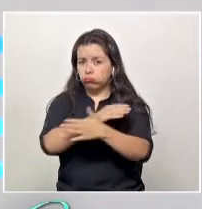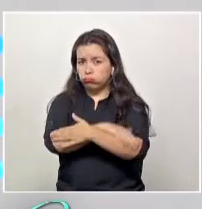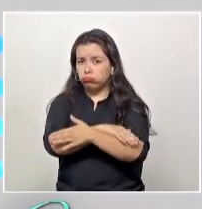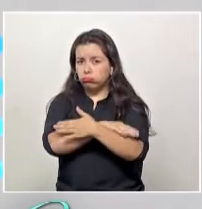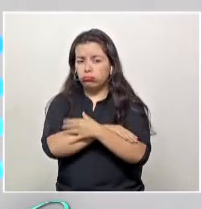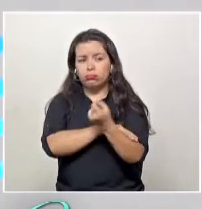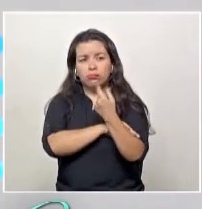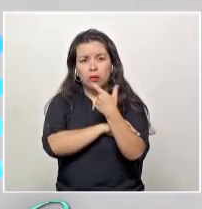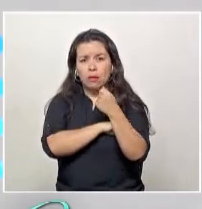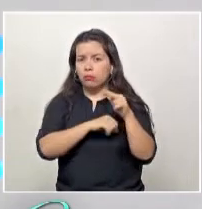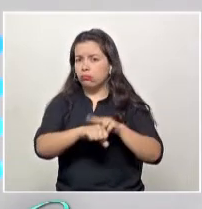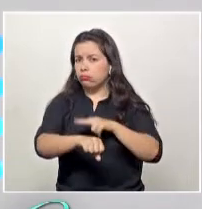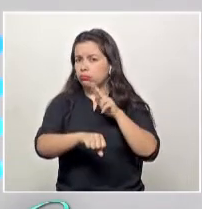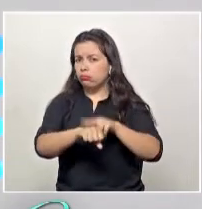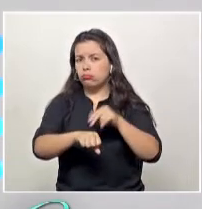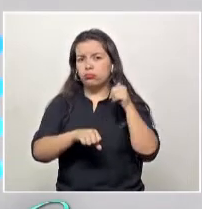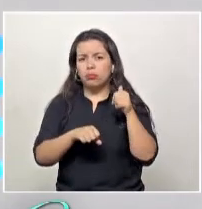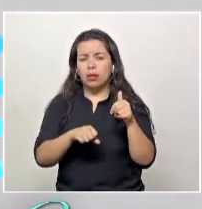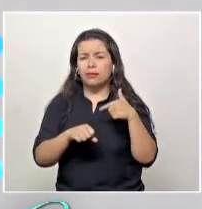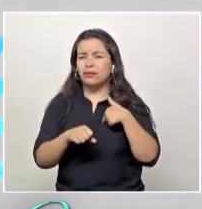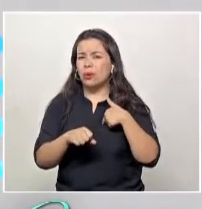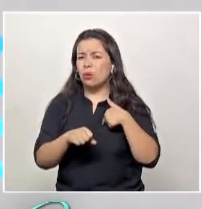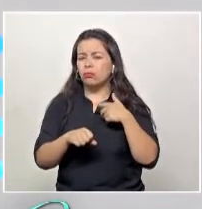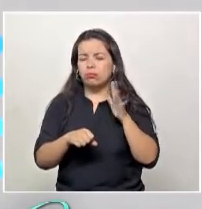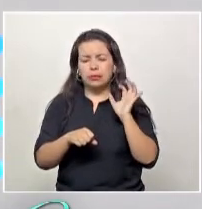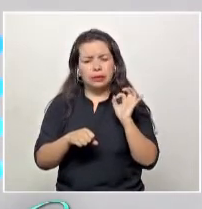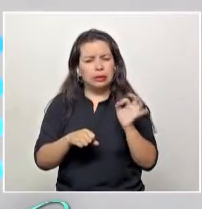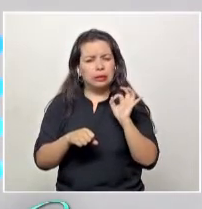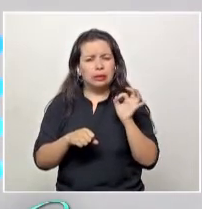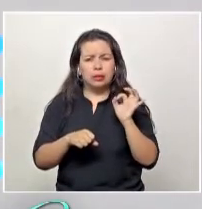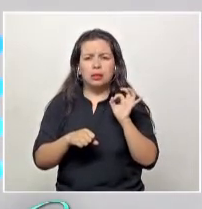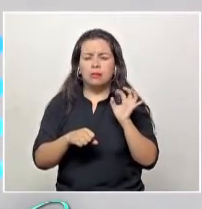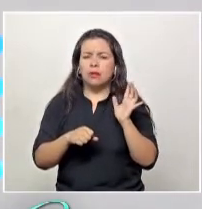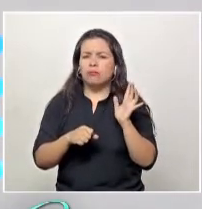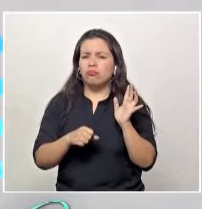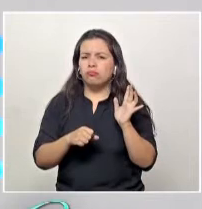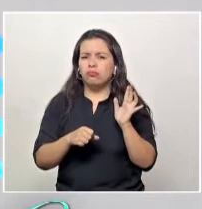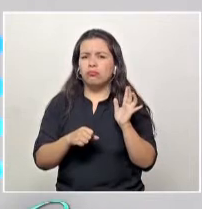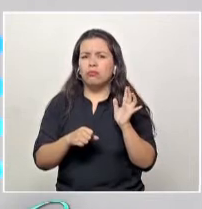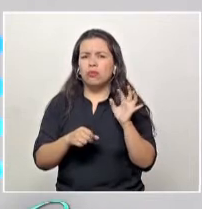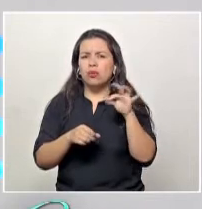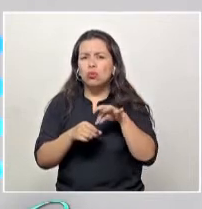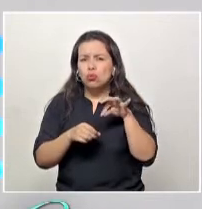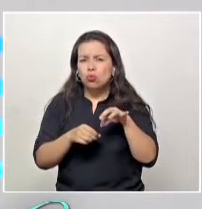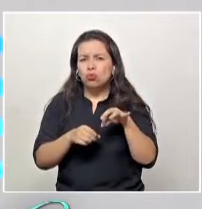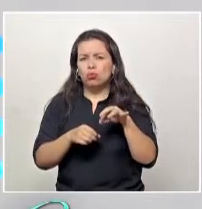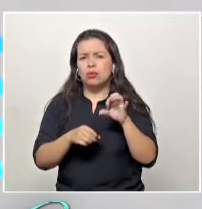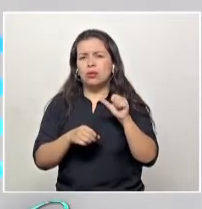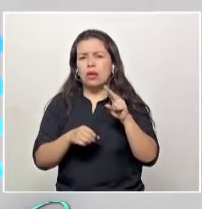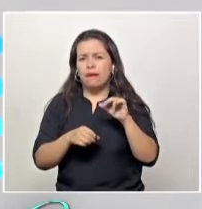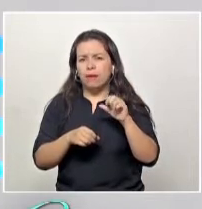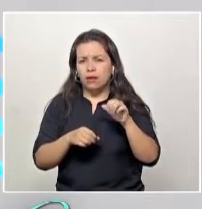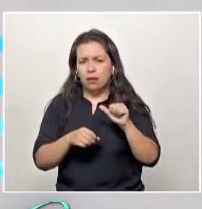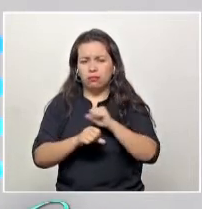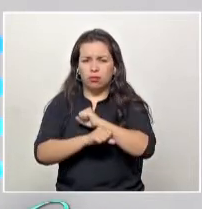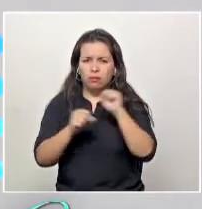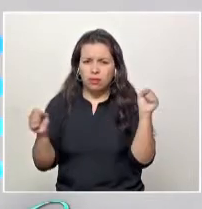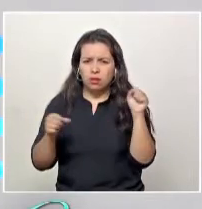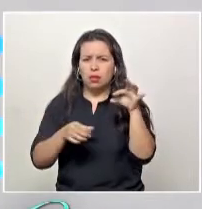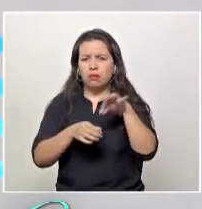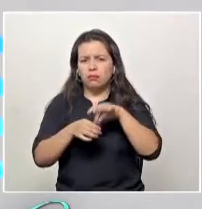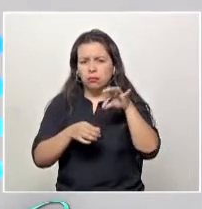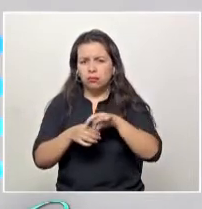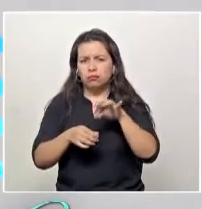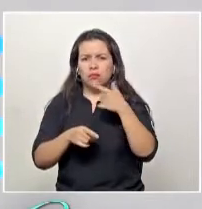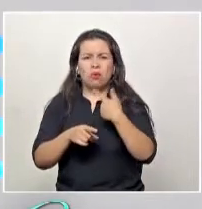con medicamentos naturales, no me falta tomar porciones de pequeñas de sábila en la mañana, tomo bebidas de